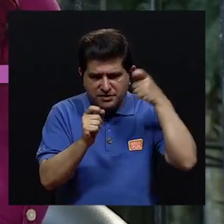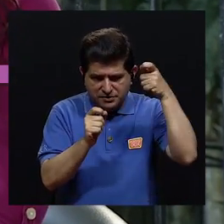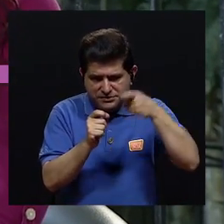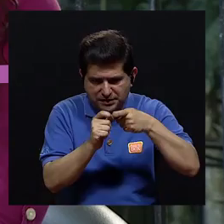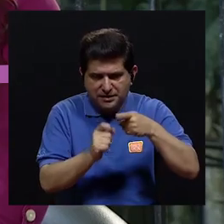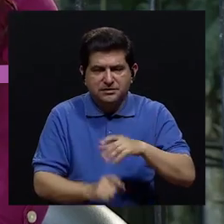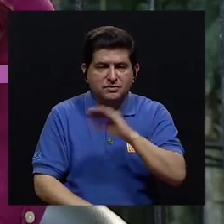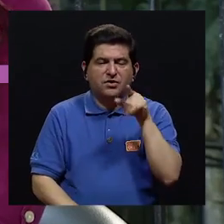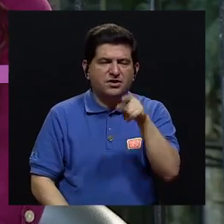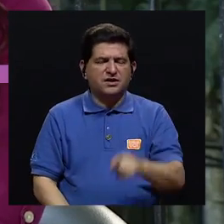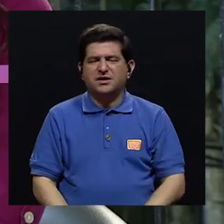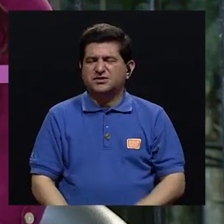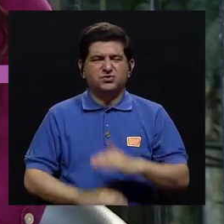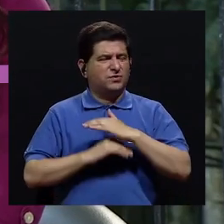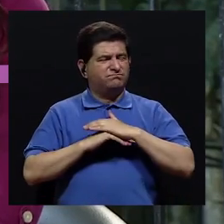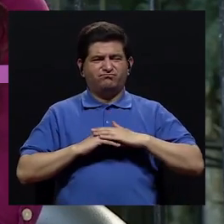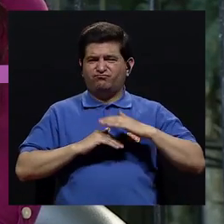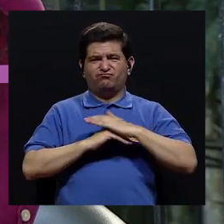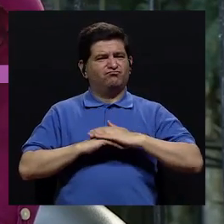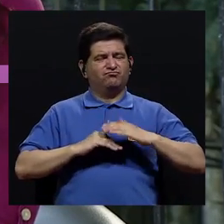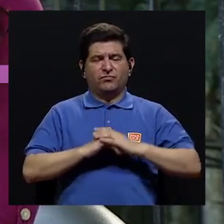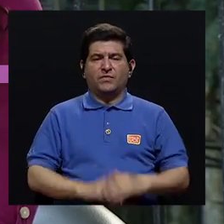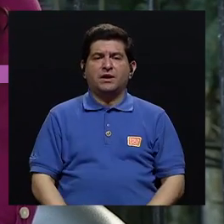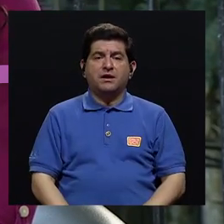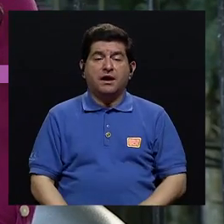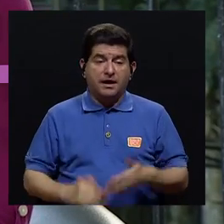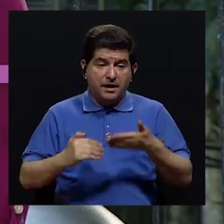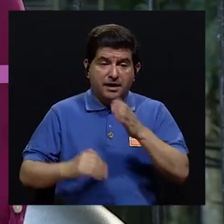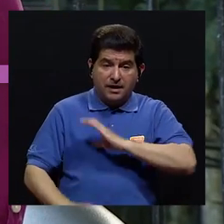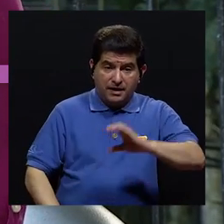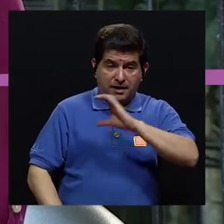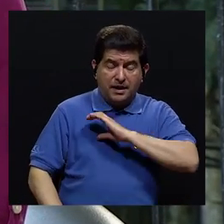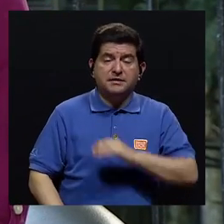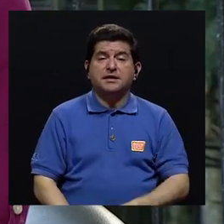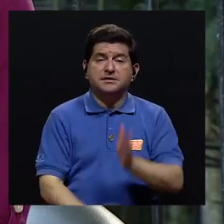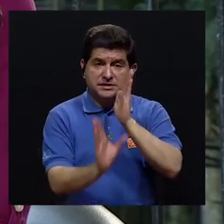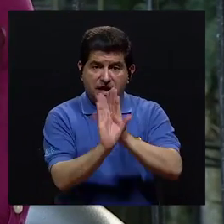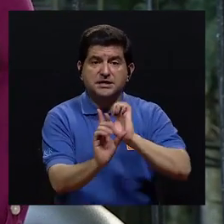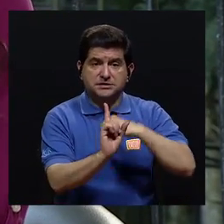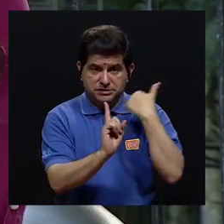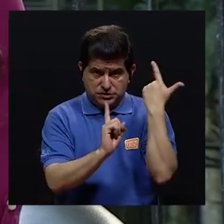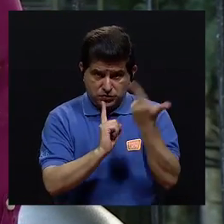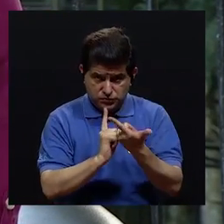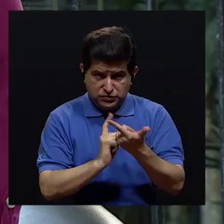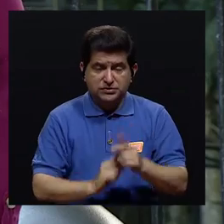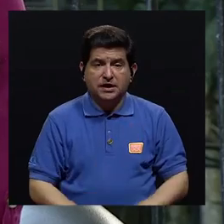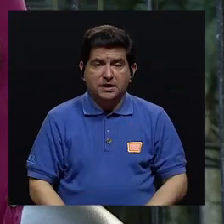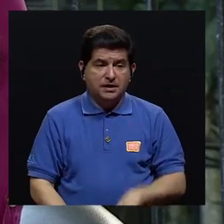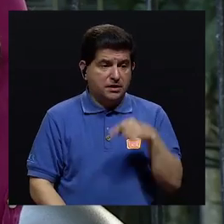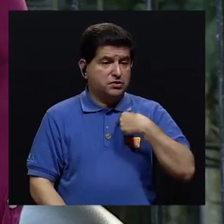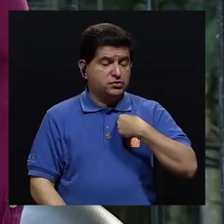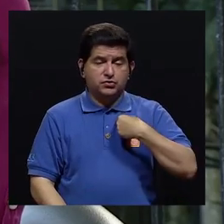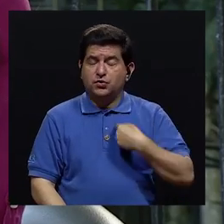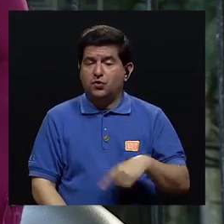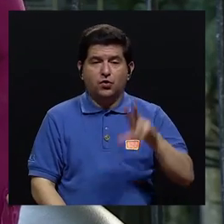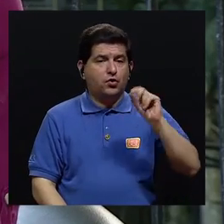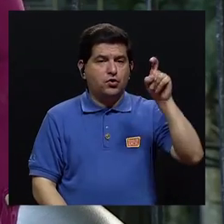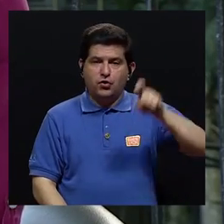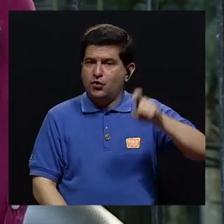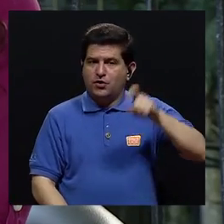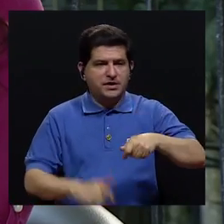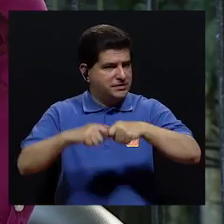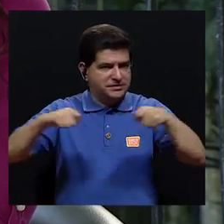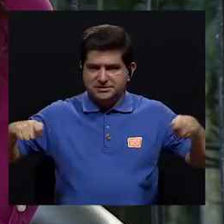me genere algún tipo de disconfort. Entonces, los factores psicosociales son, por ser un factor, yo no lo puedo